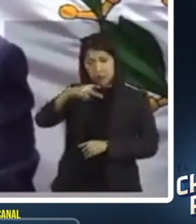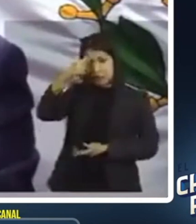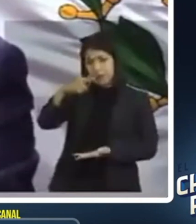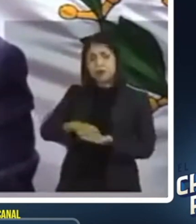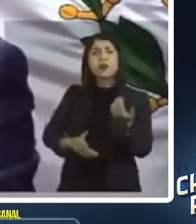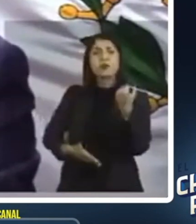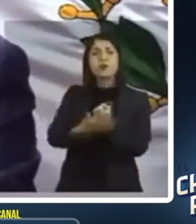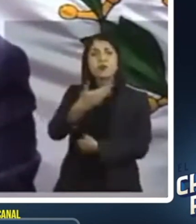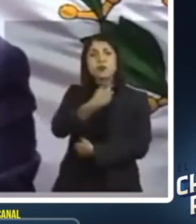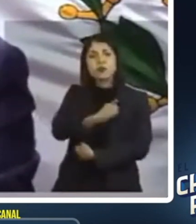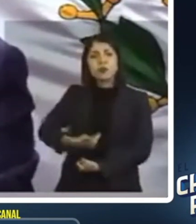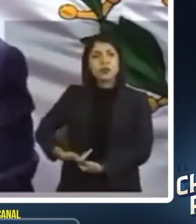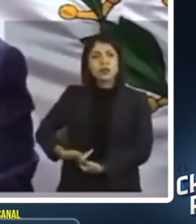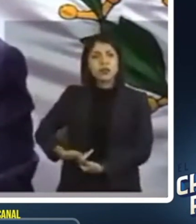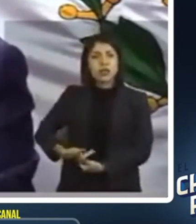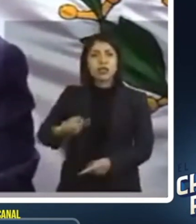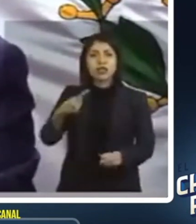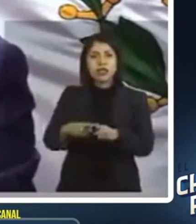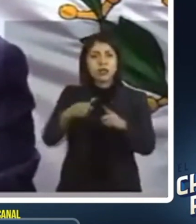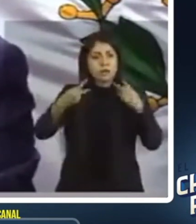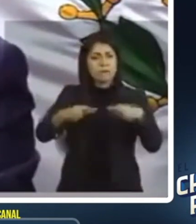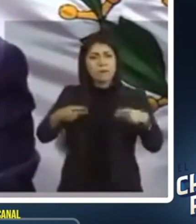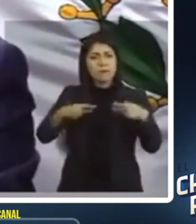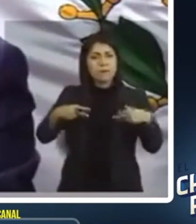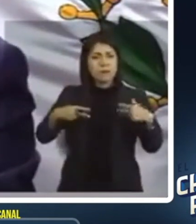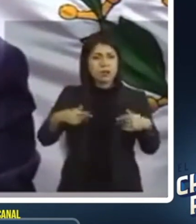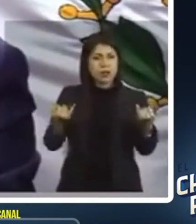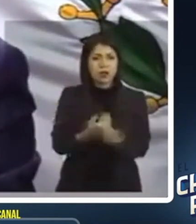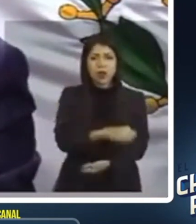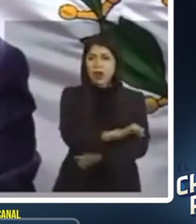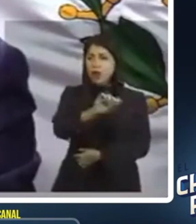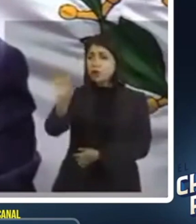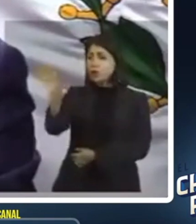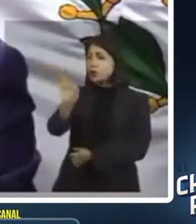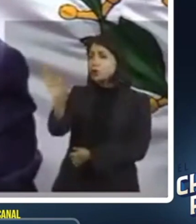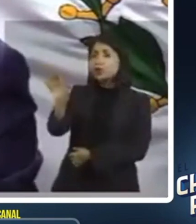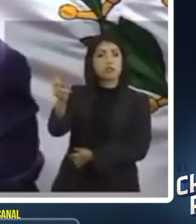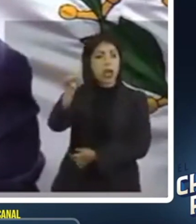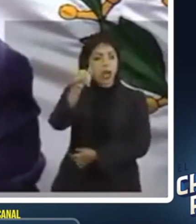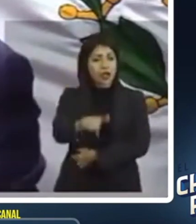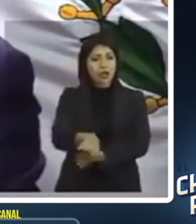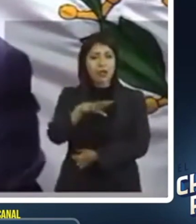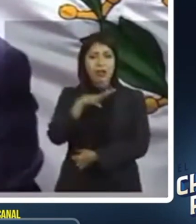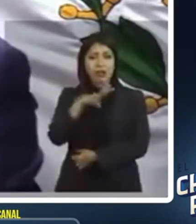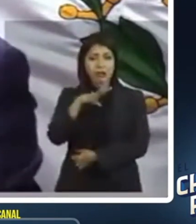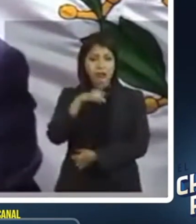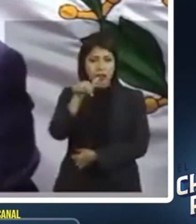el próximo presidente será un civil y que está hoy aquí en este recinto con